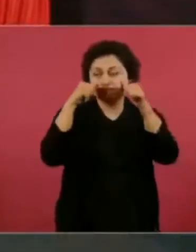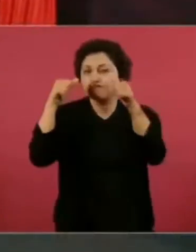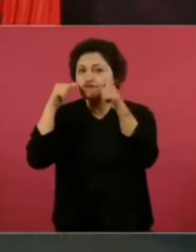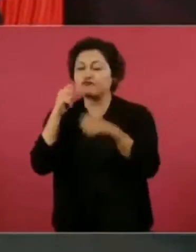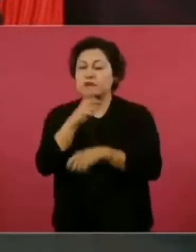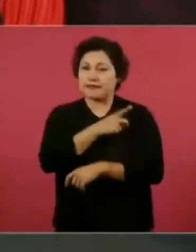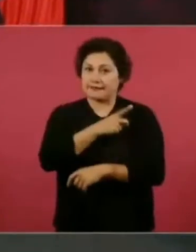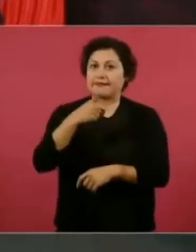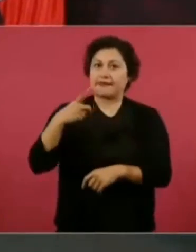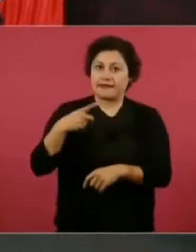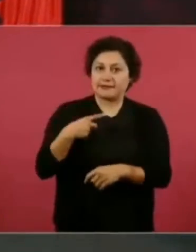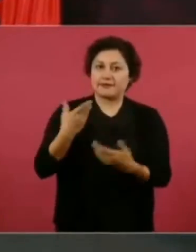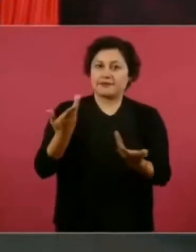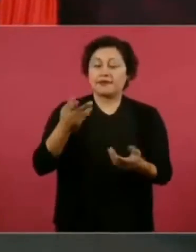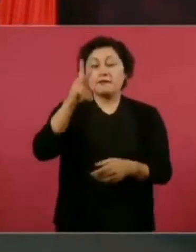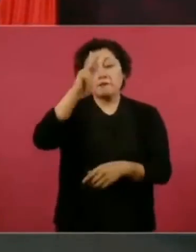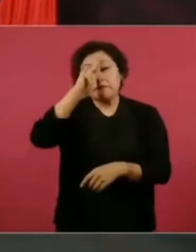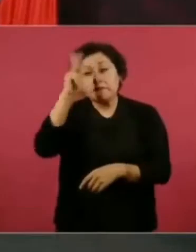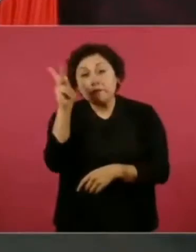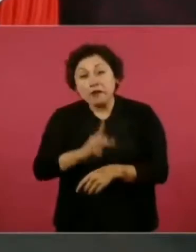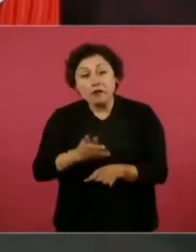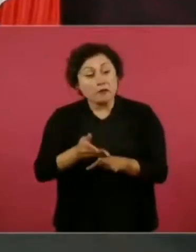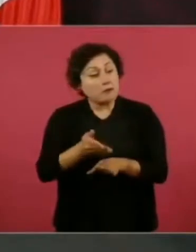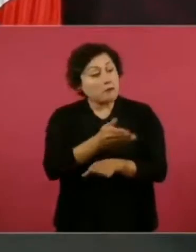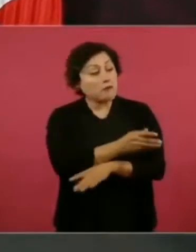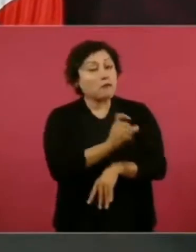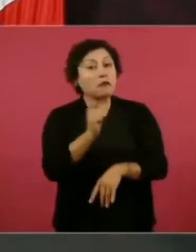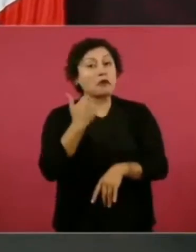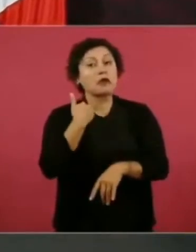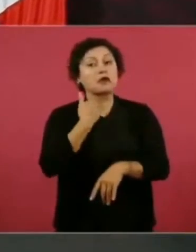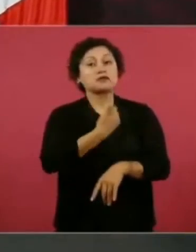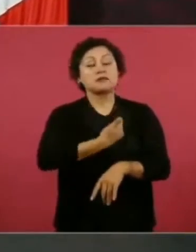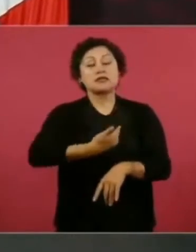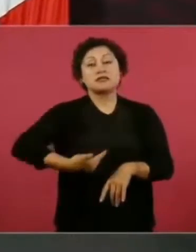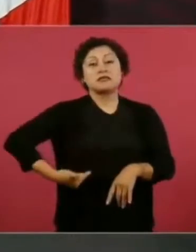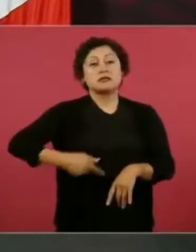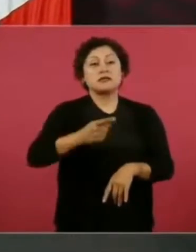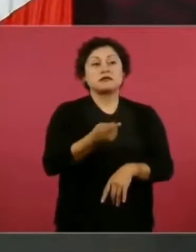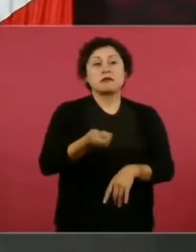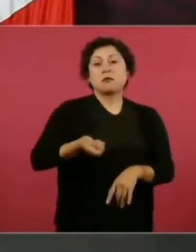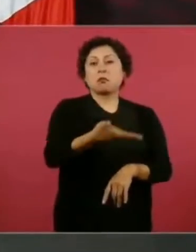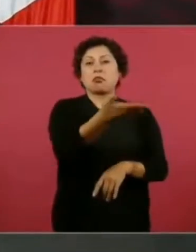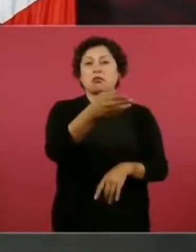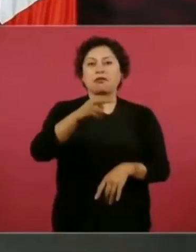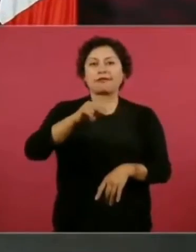el llamarles ninis sin hacer nada por ellos.